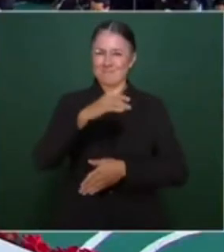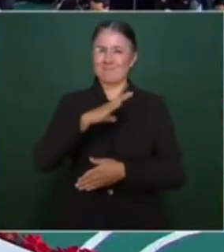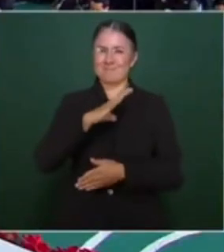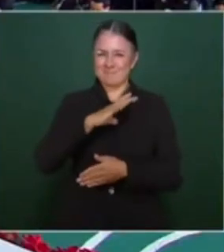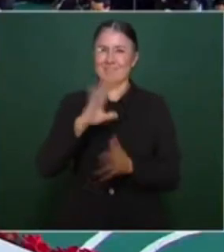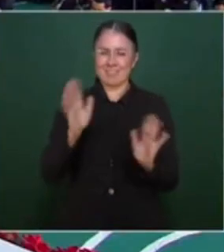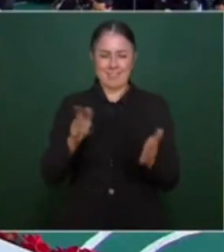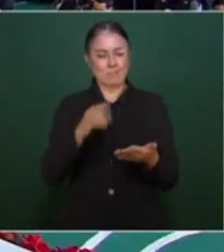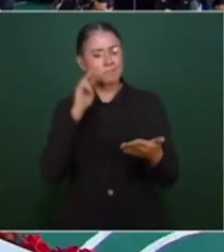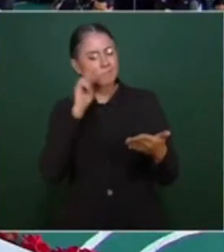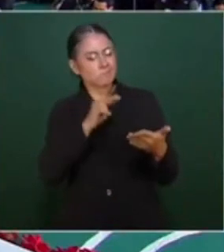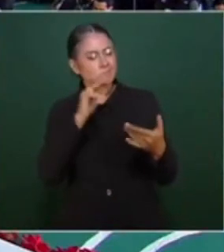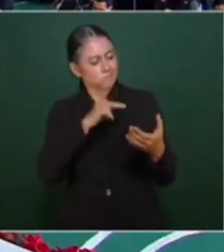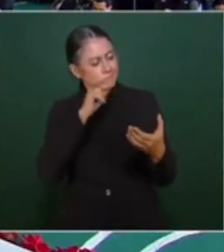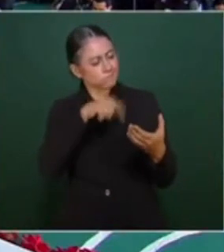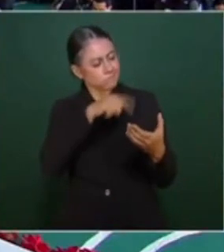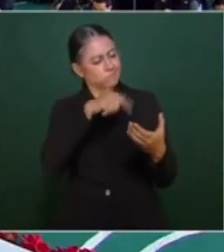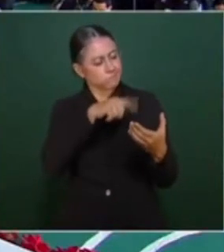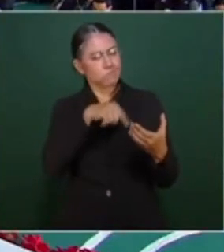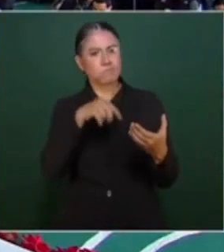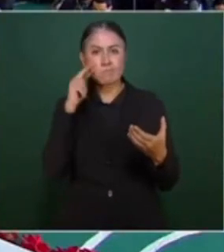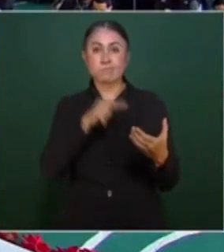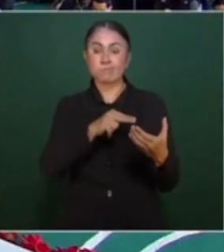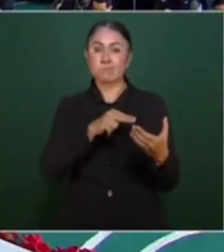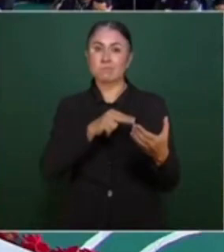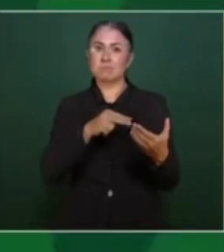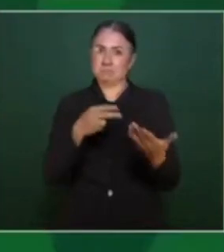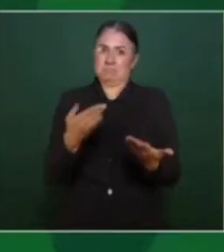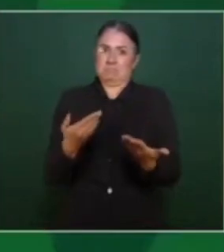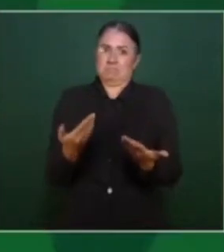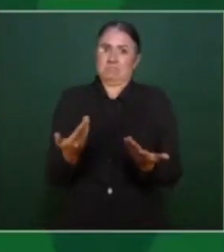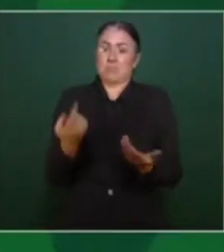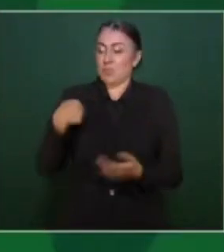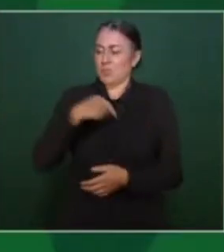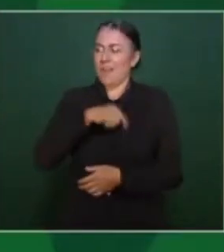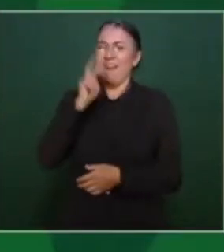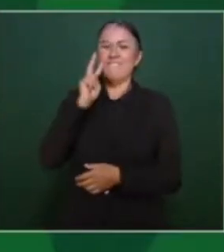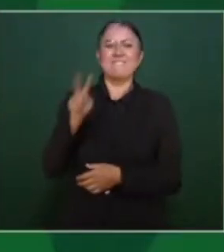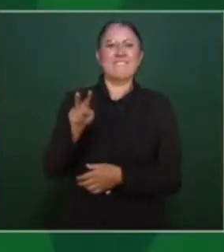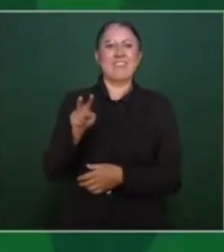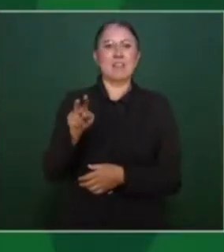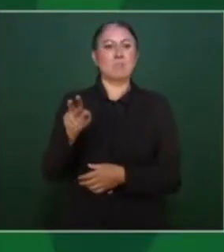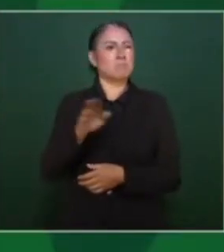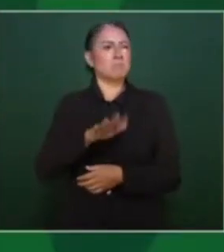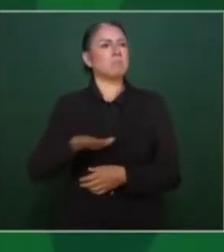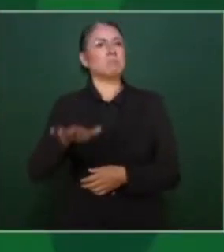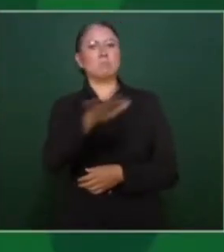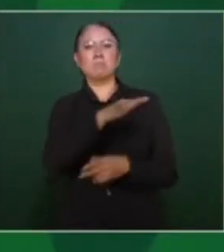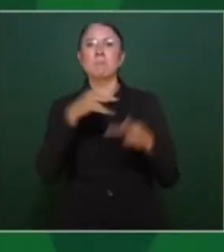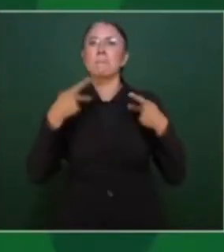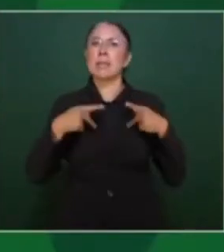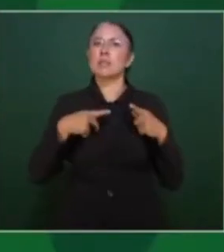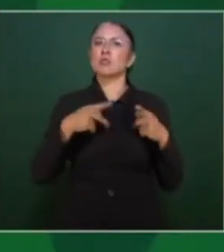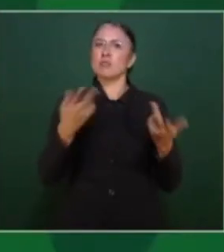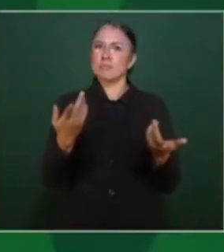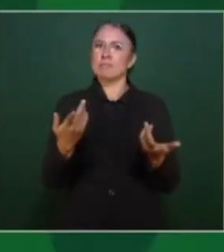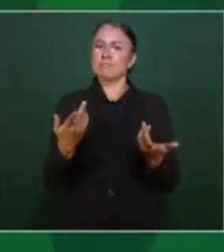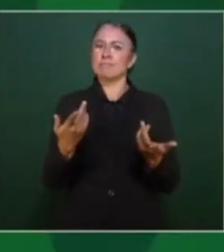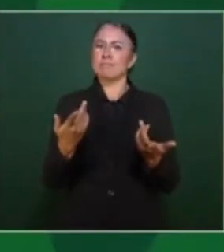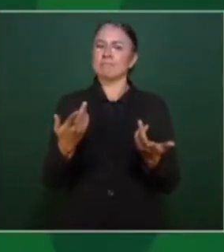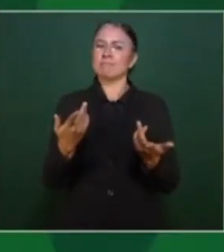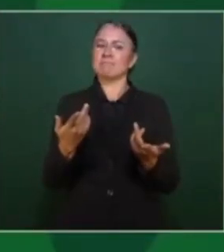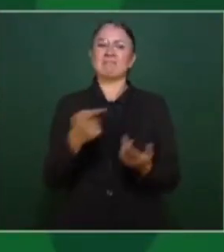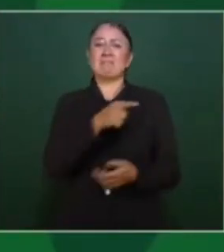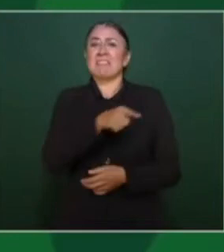que estamos viendo, ¿no?, de cómo la misma gente se hace cargo de